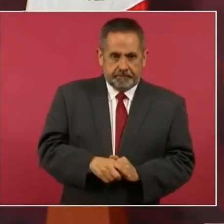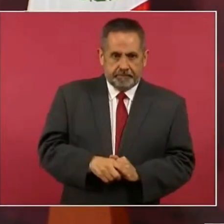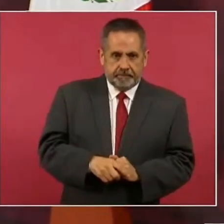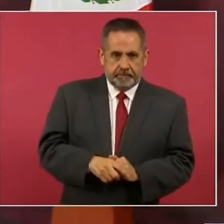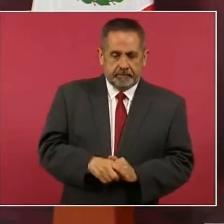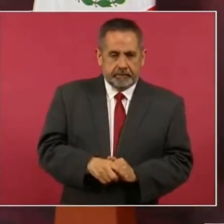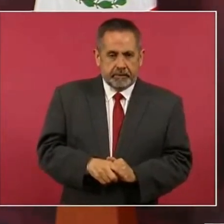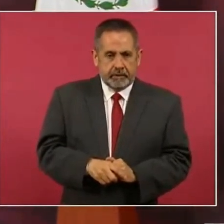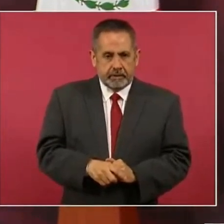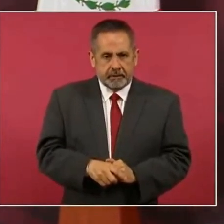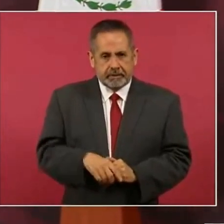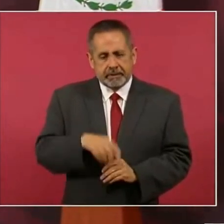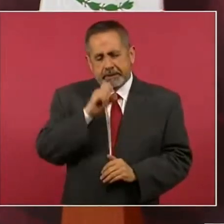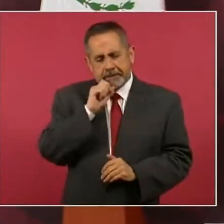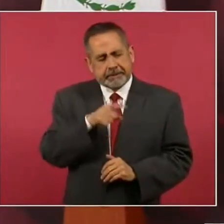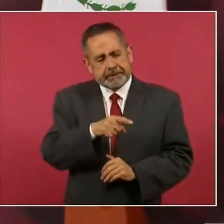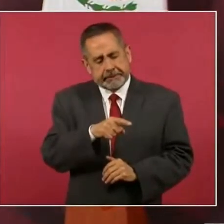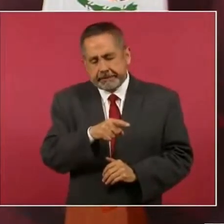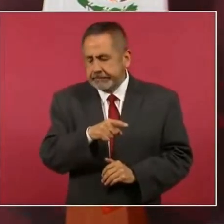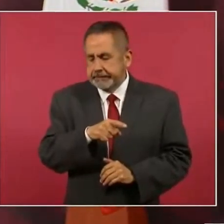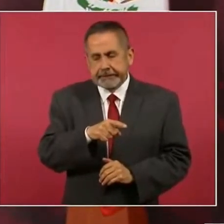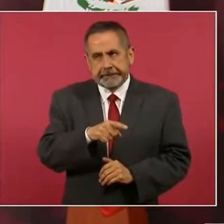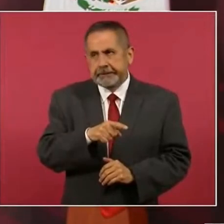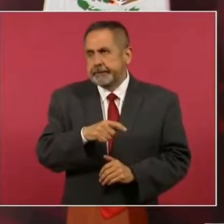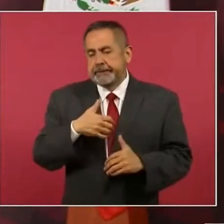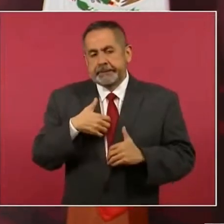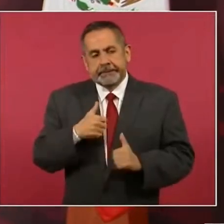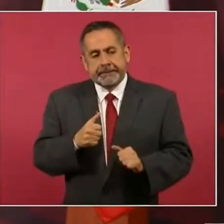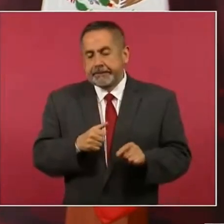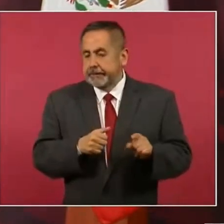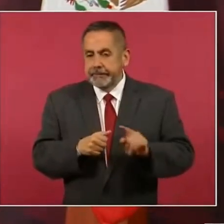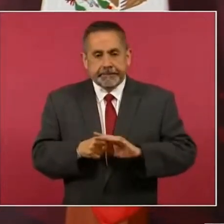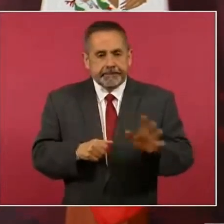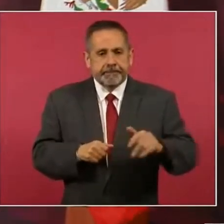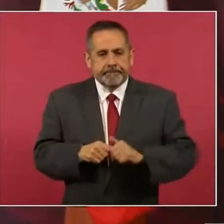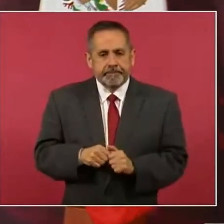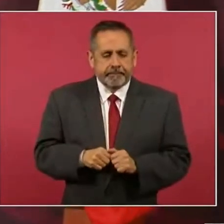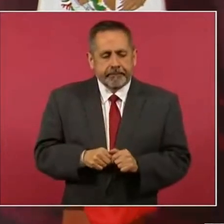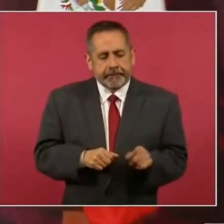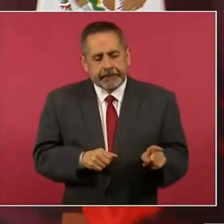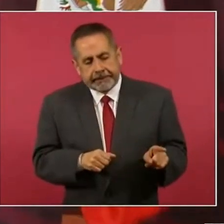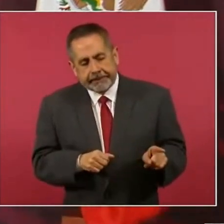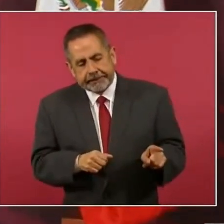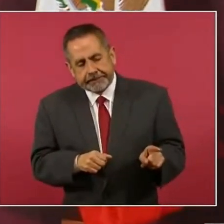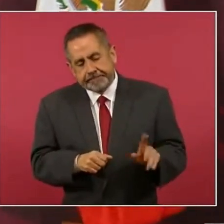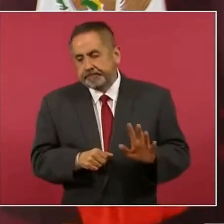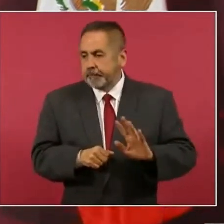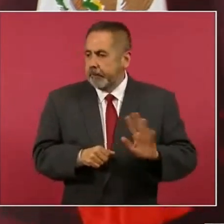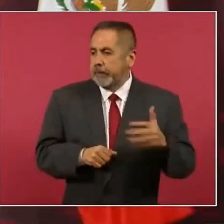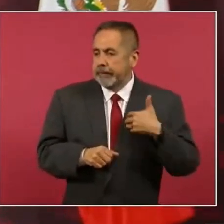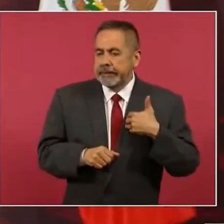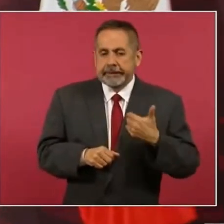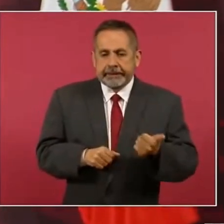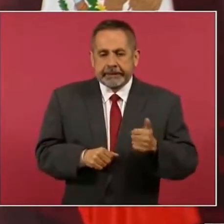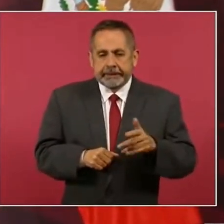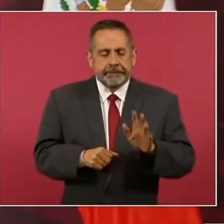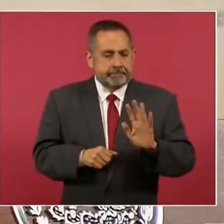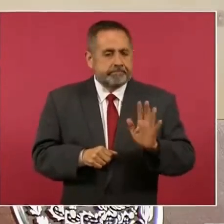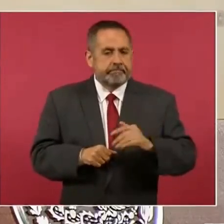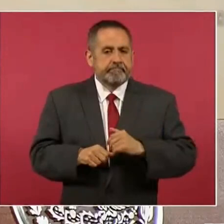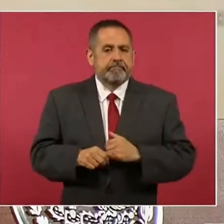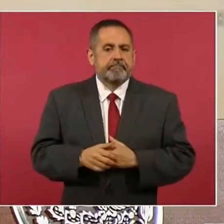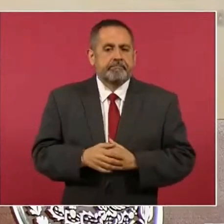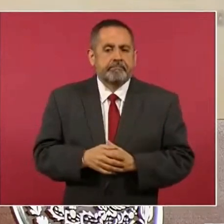también comprensibles o entendibles, más que